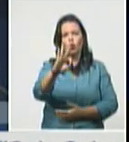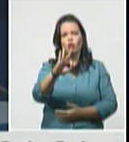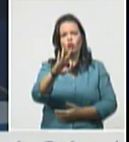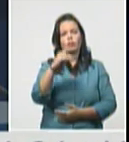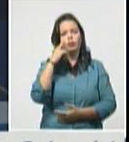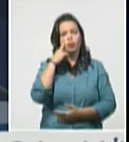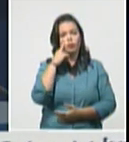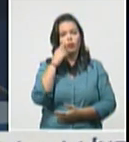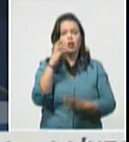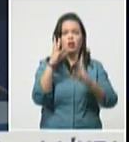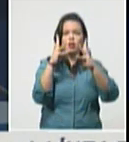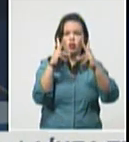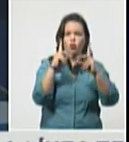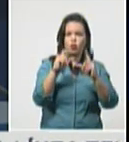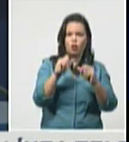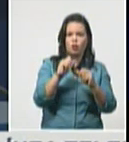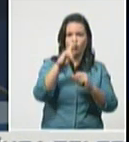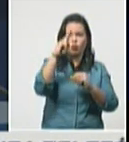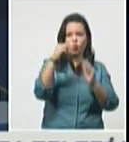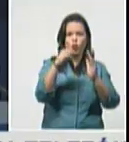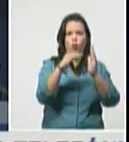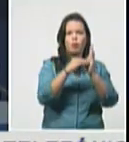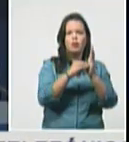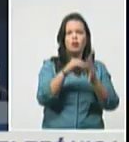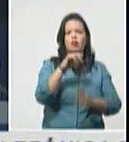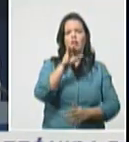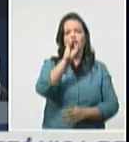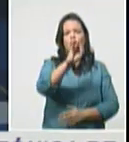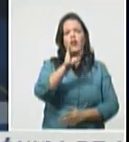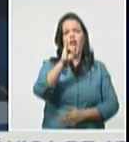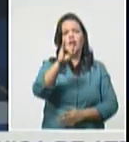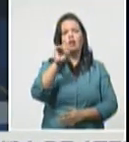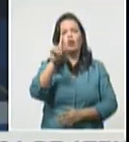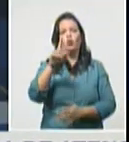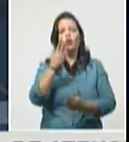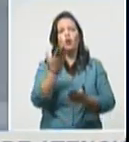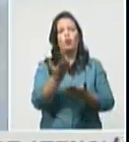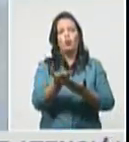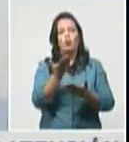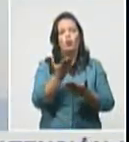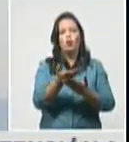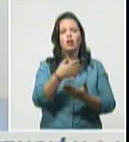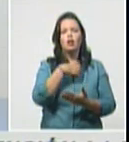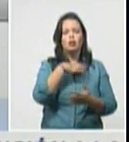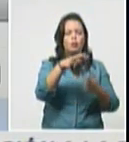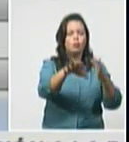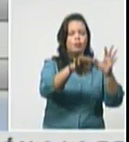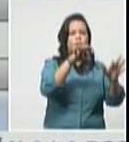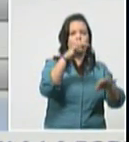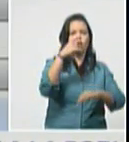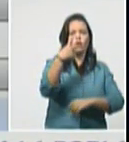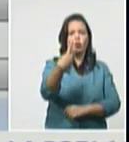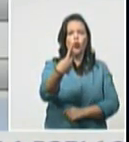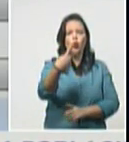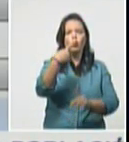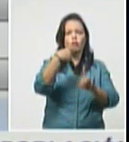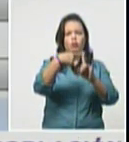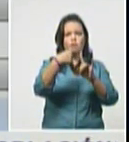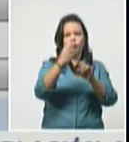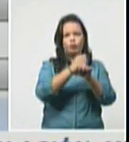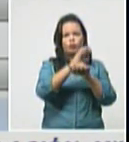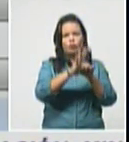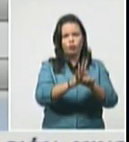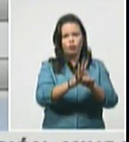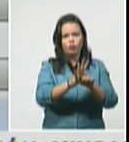estas 2.761 muestras, pues se diagnosticaron 2 personas con el SARS-CoV-2 con la